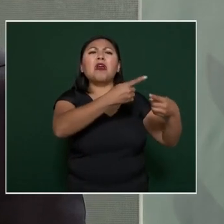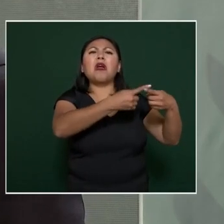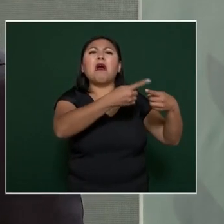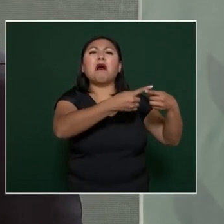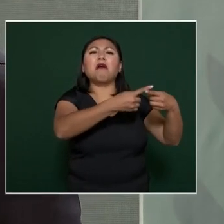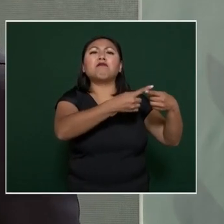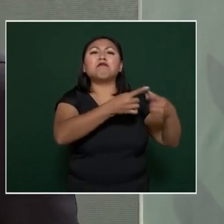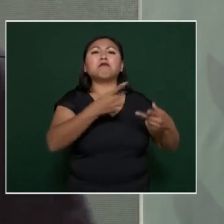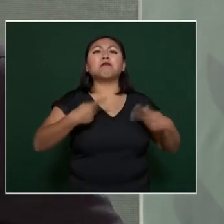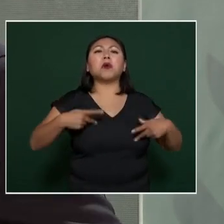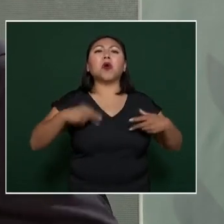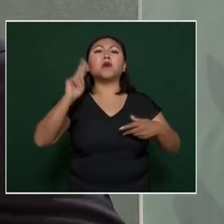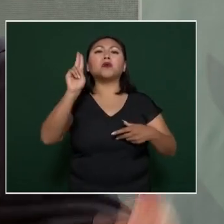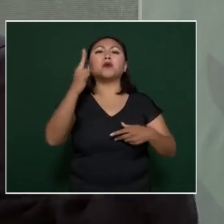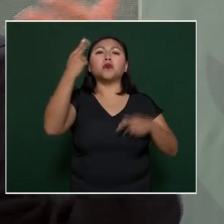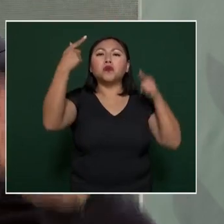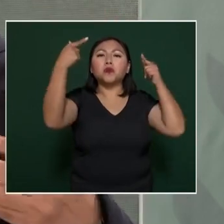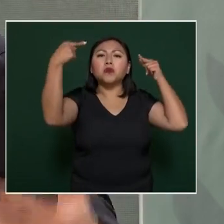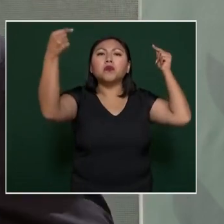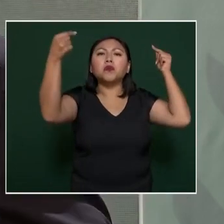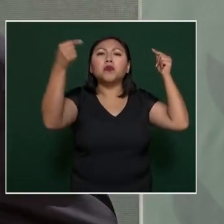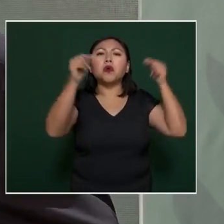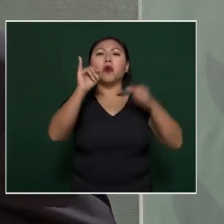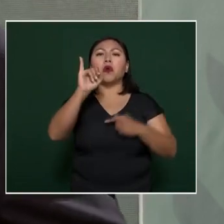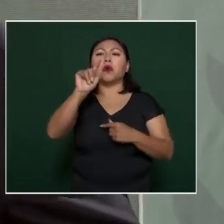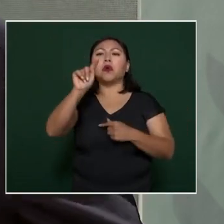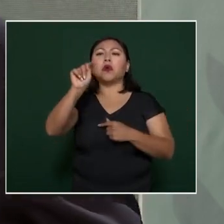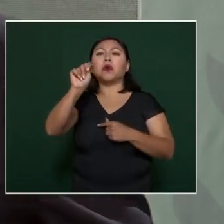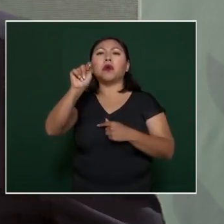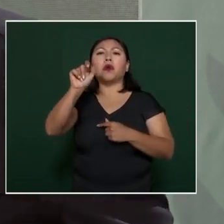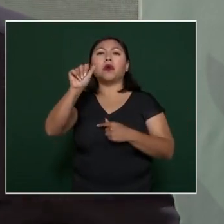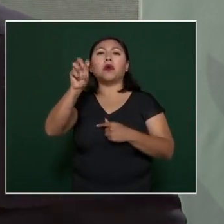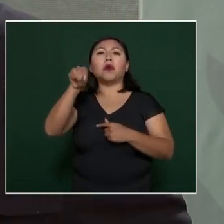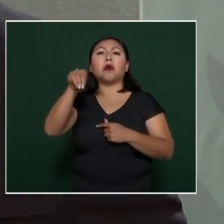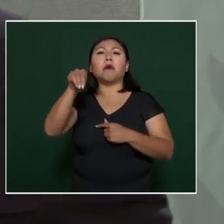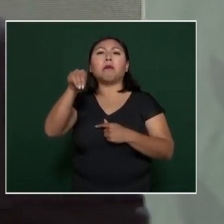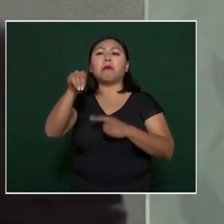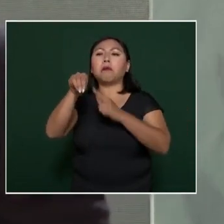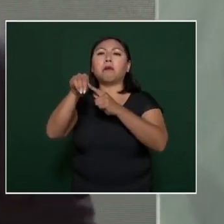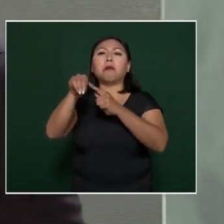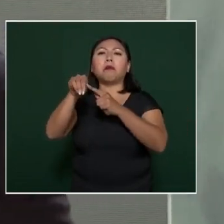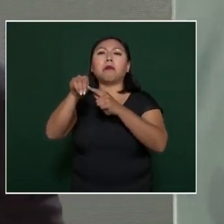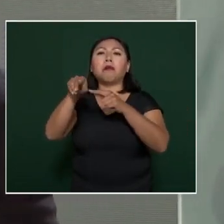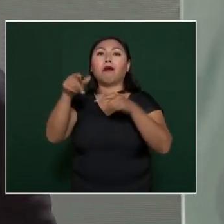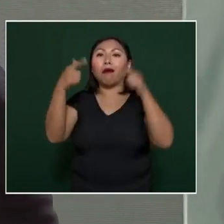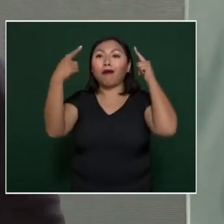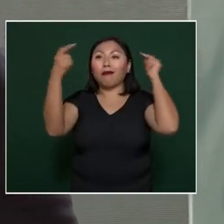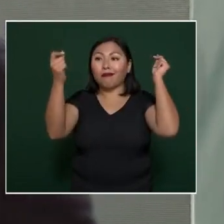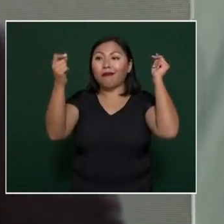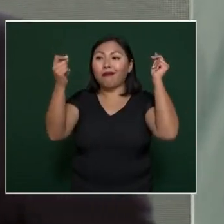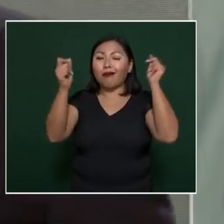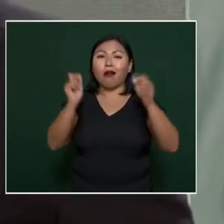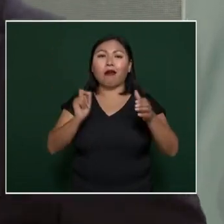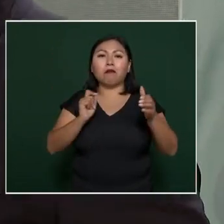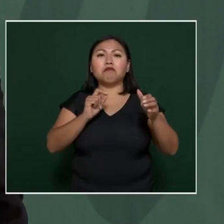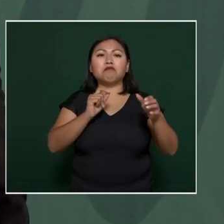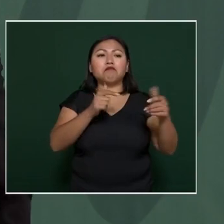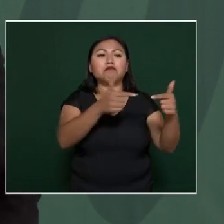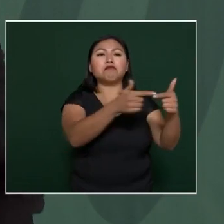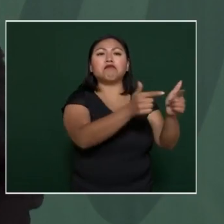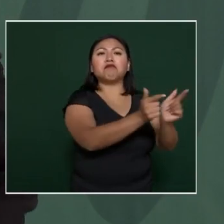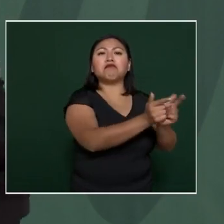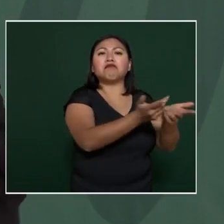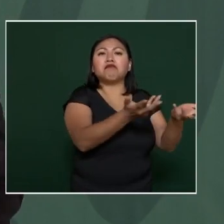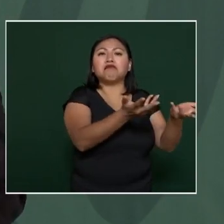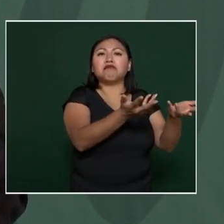itá o sea los que manejan el instituto de